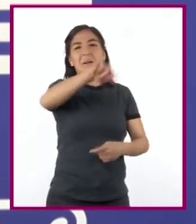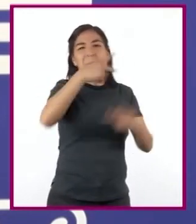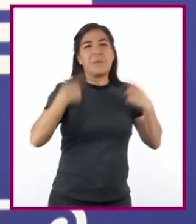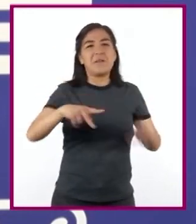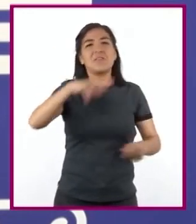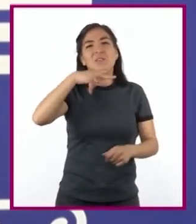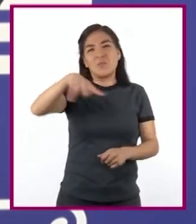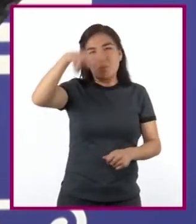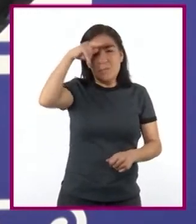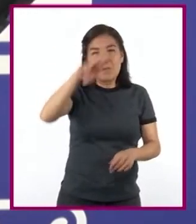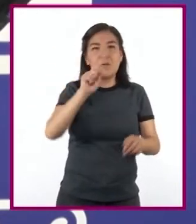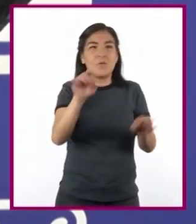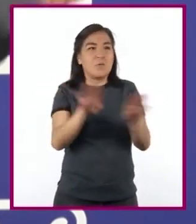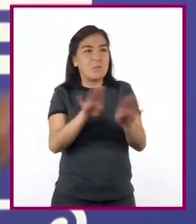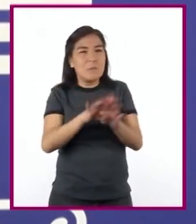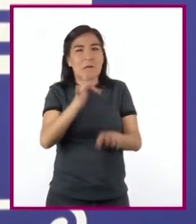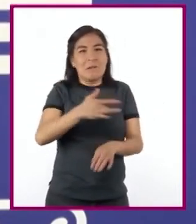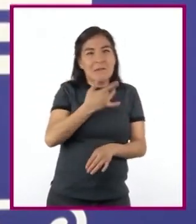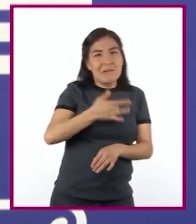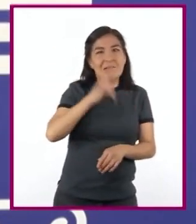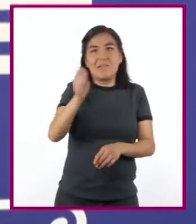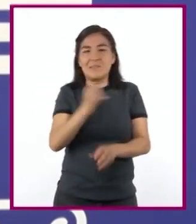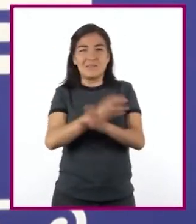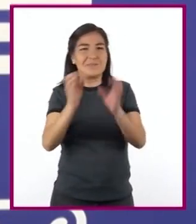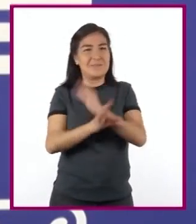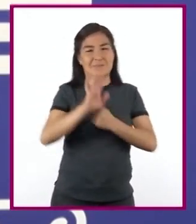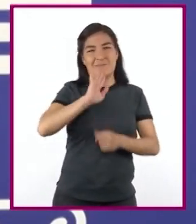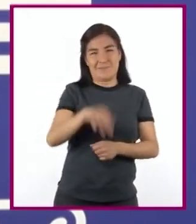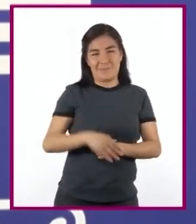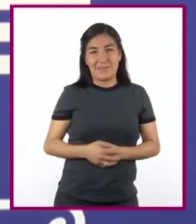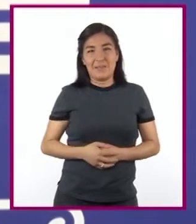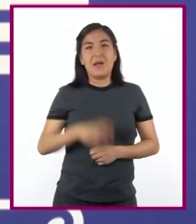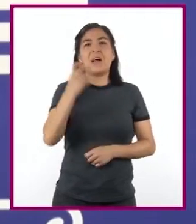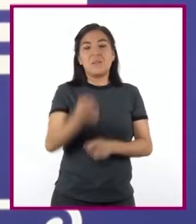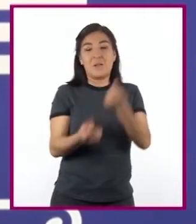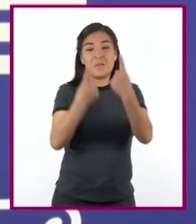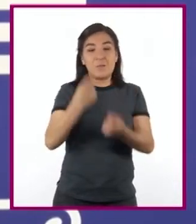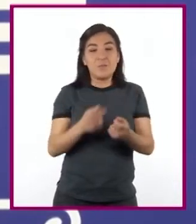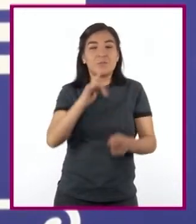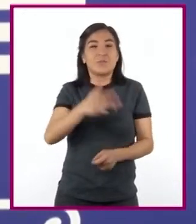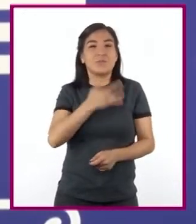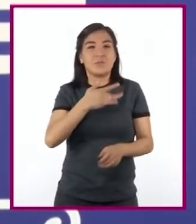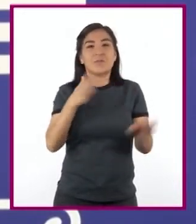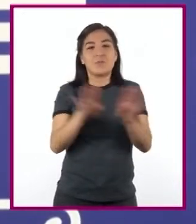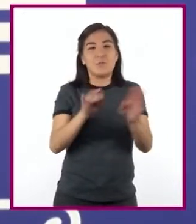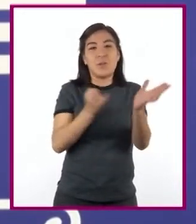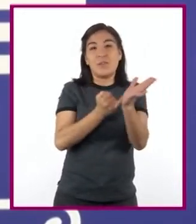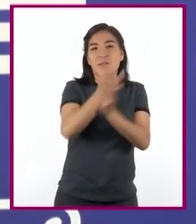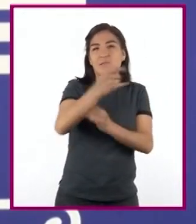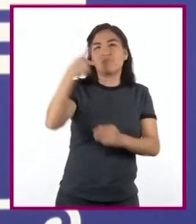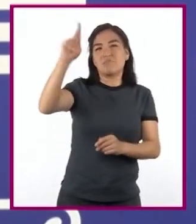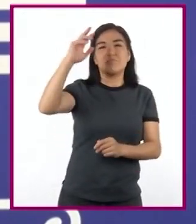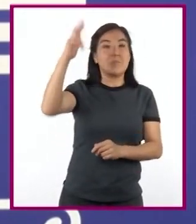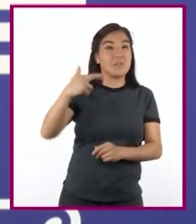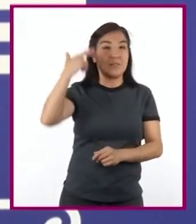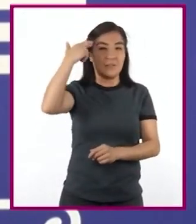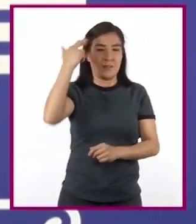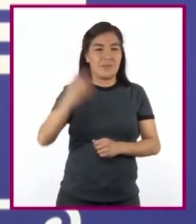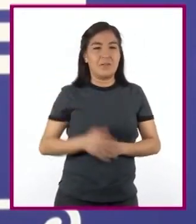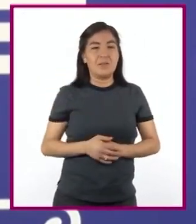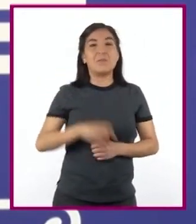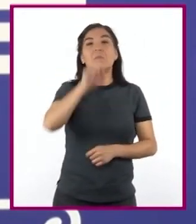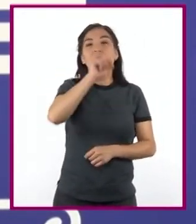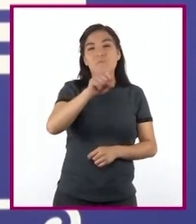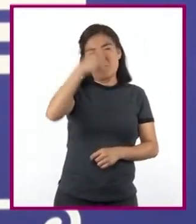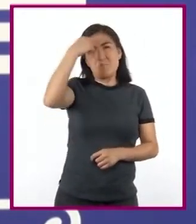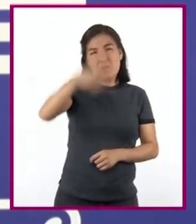el desarrollo de las personas. Muchos cuestionaban el derecho divino de los reyes para gobernar y